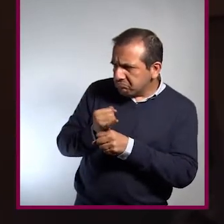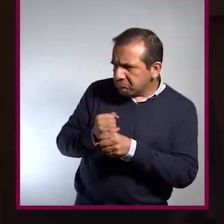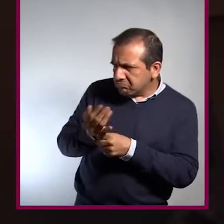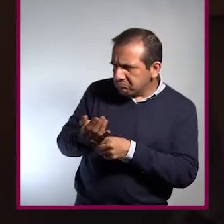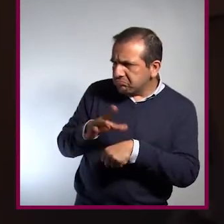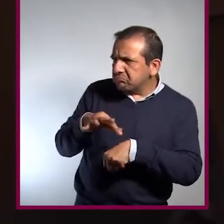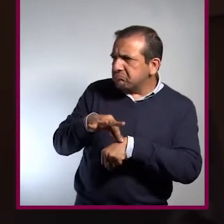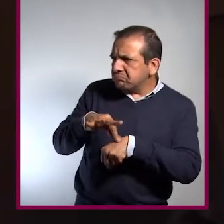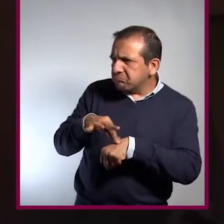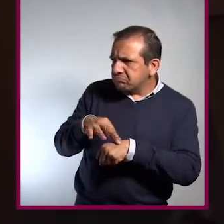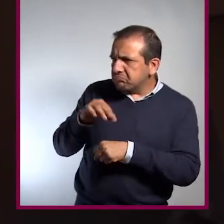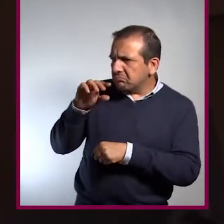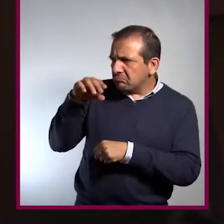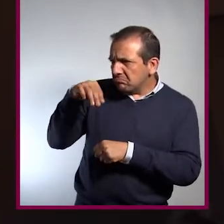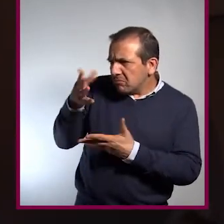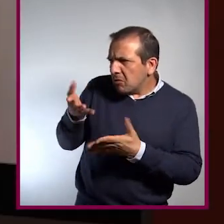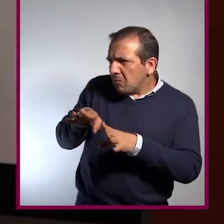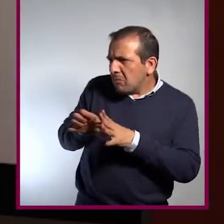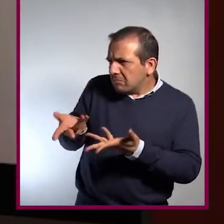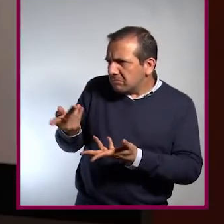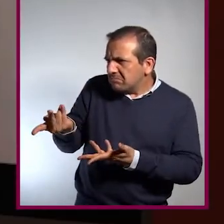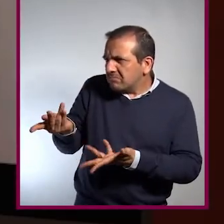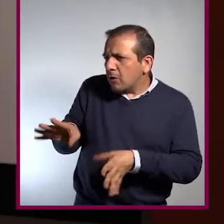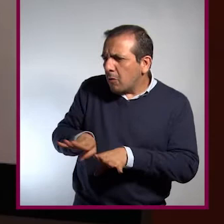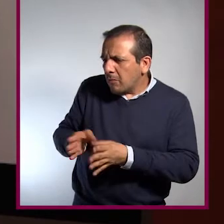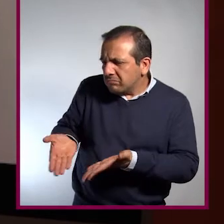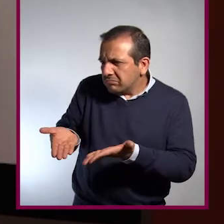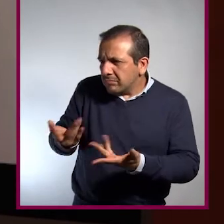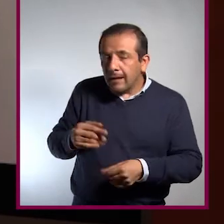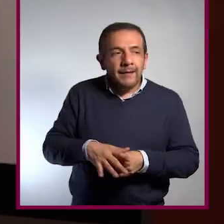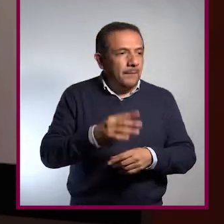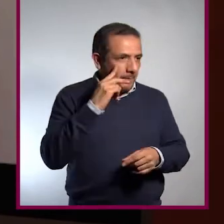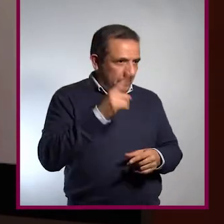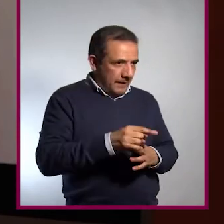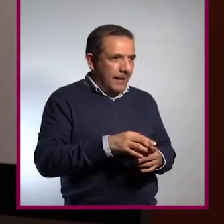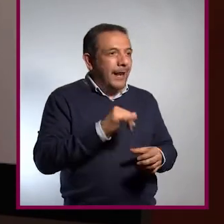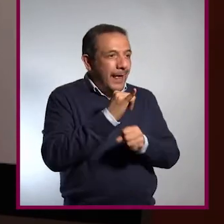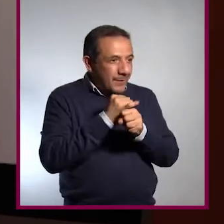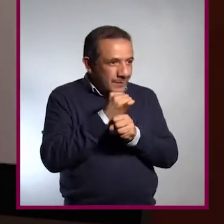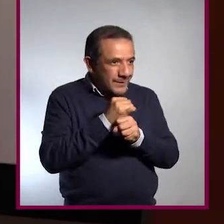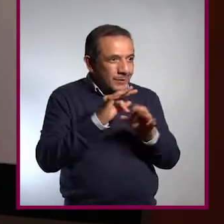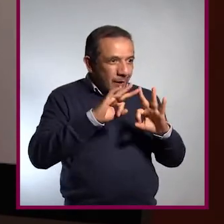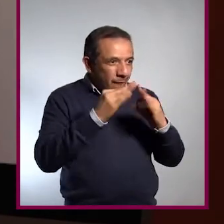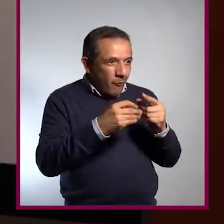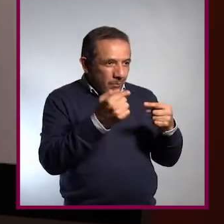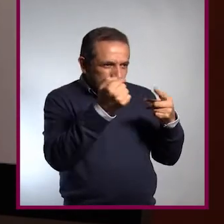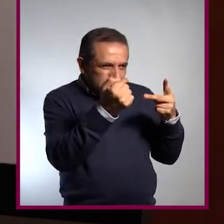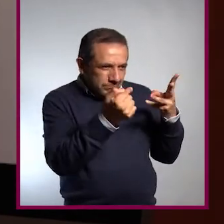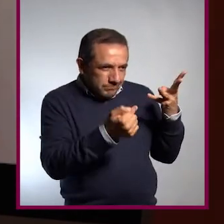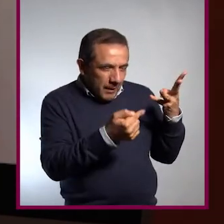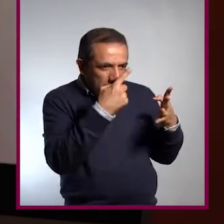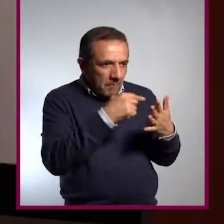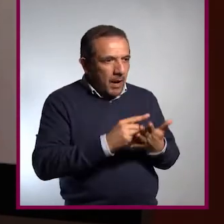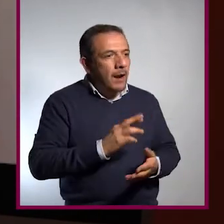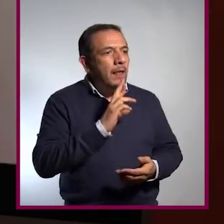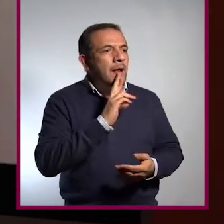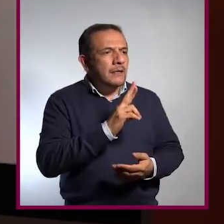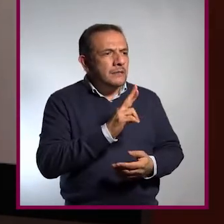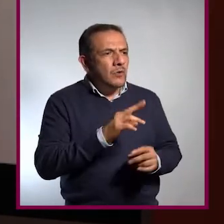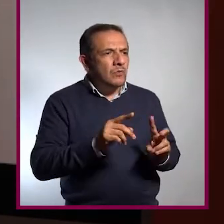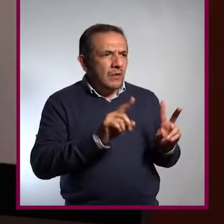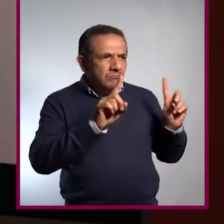investigación médica? ¿Qué la motiva? Pues la investigación en realidad es un proceso sistemático que nos permite responder